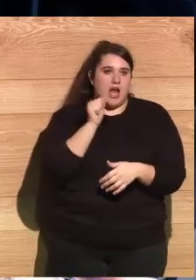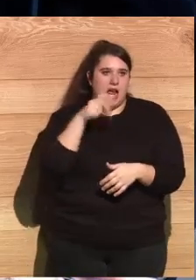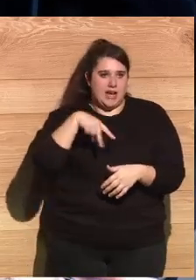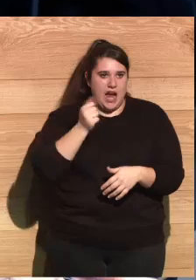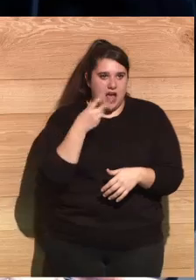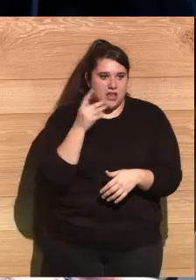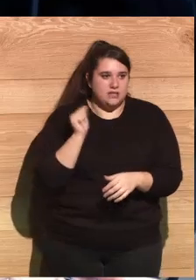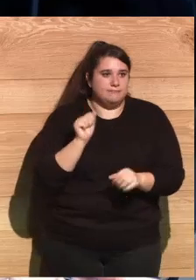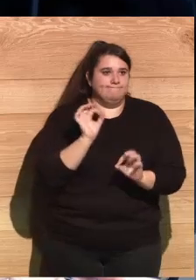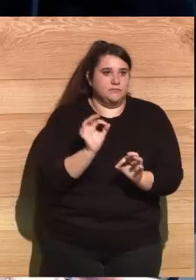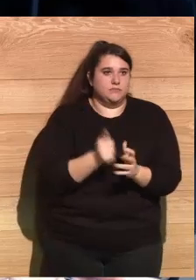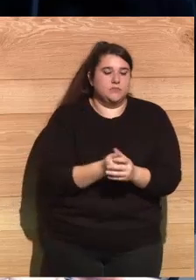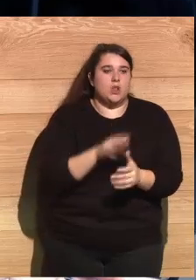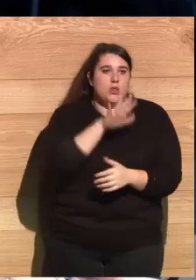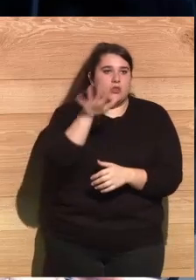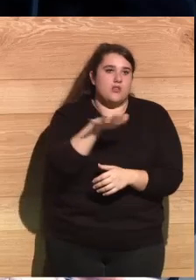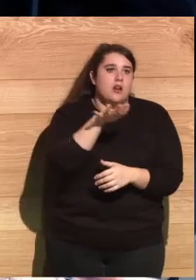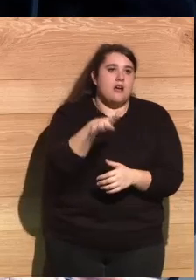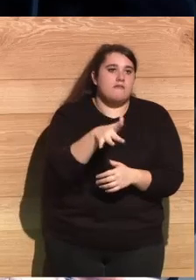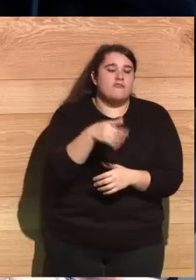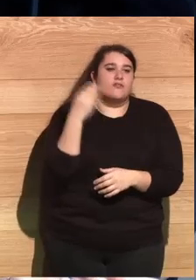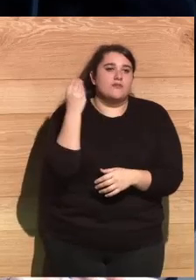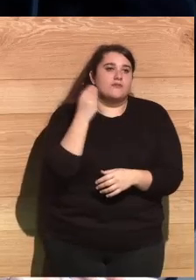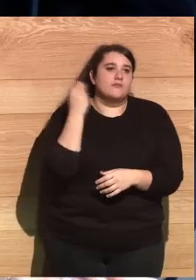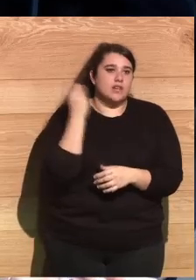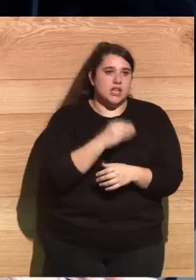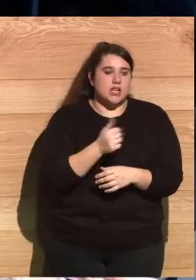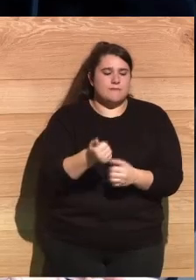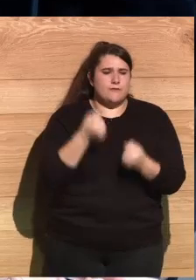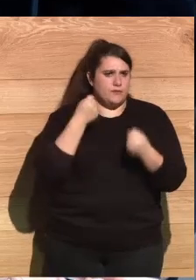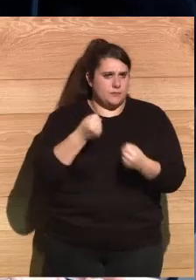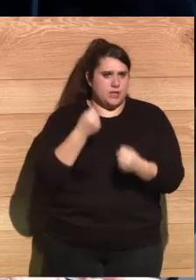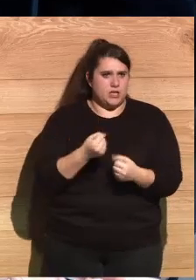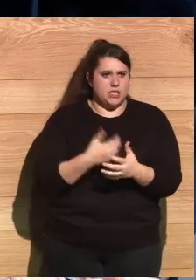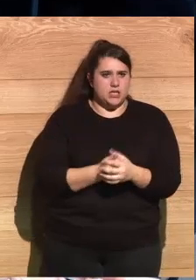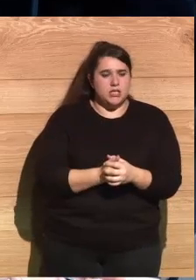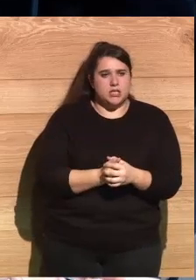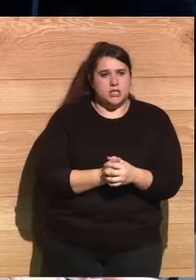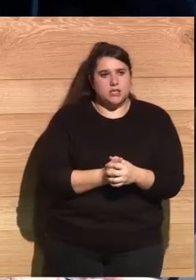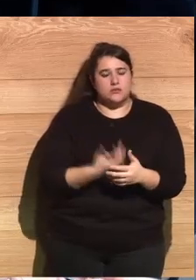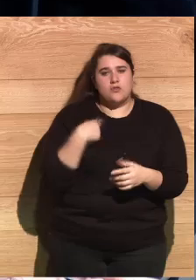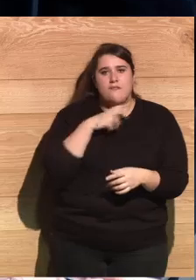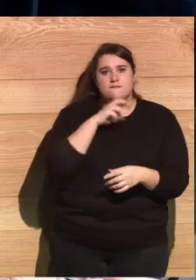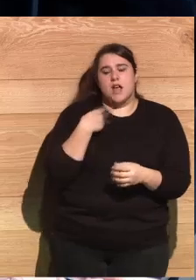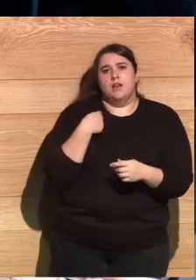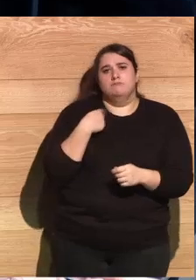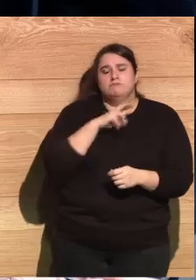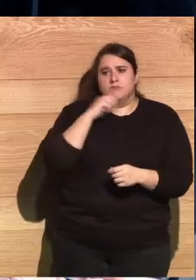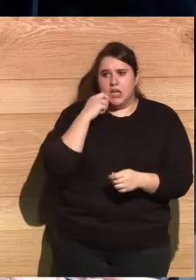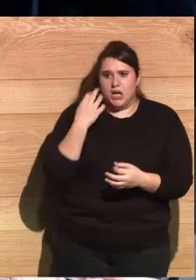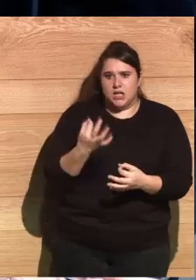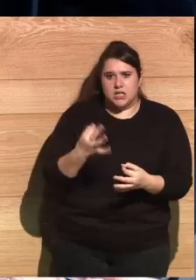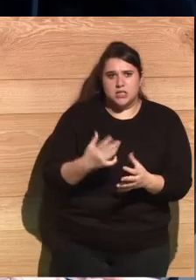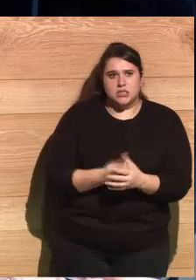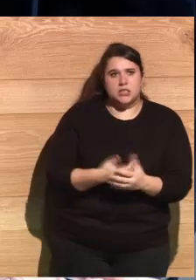un clima, o para los que viven en zonas con un clima muy intenso. Entonces, yo eso lo valoro muchísimo. Digo, es que no se dan cuenta lo que